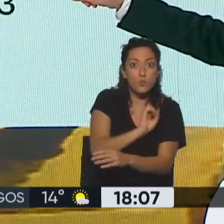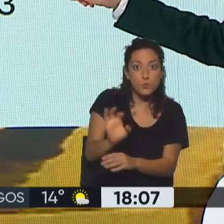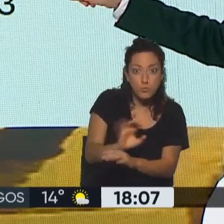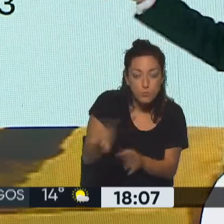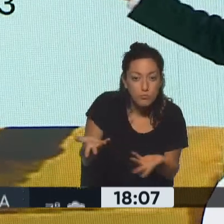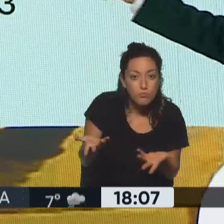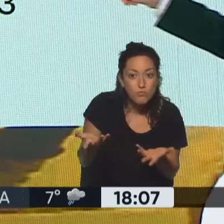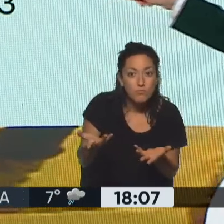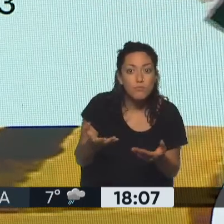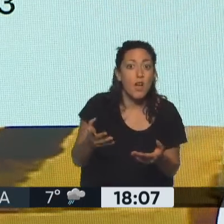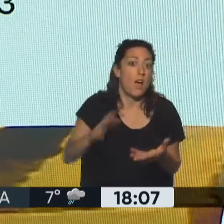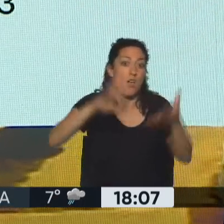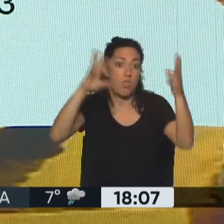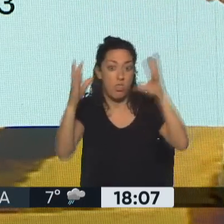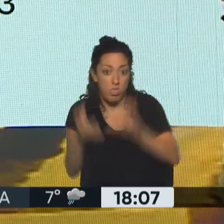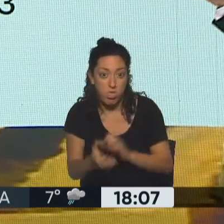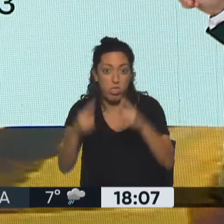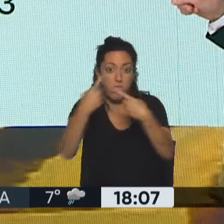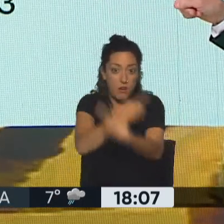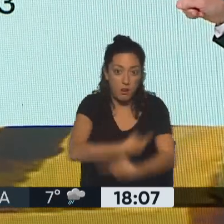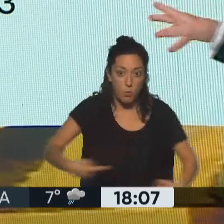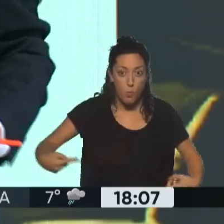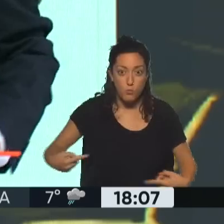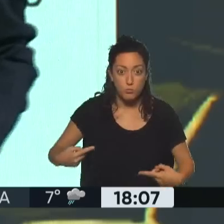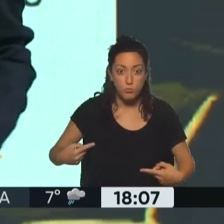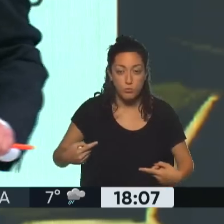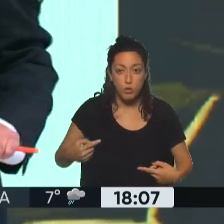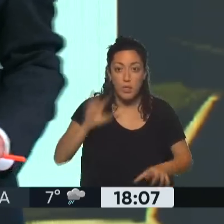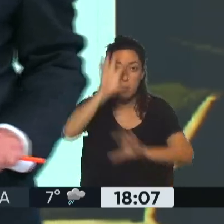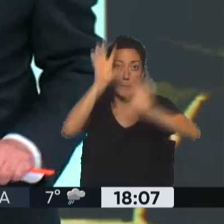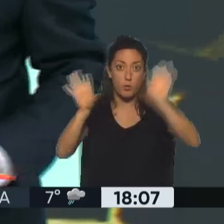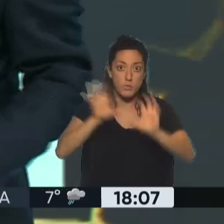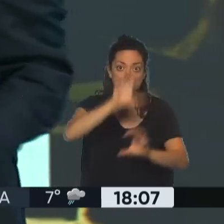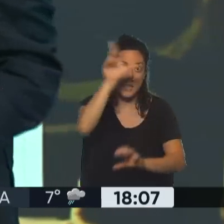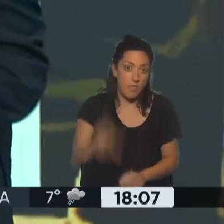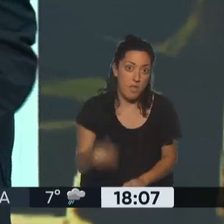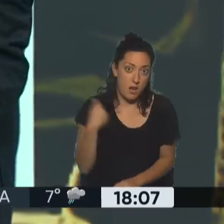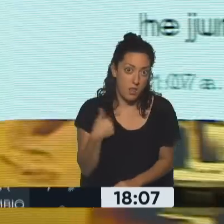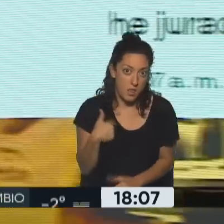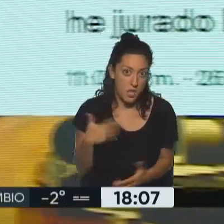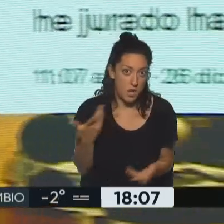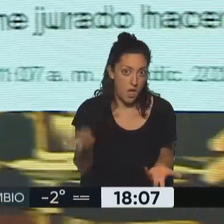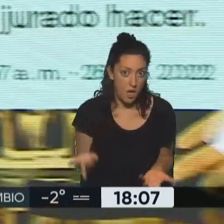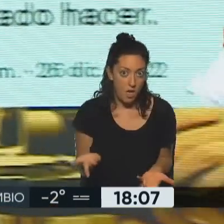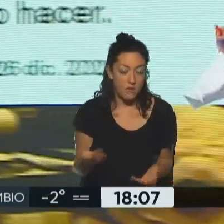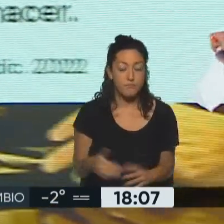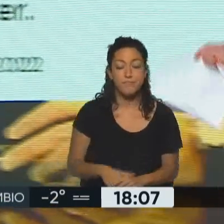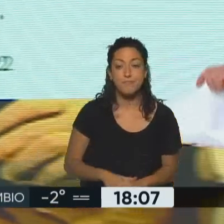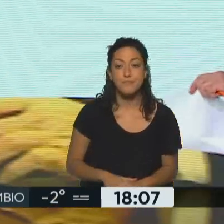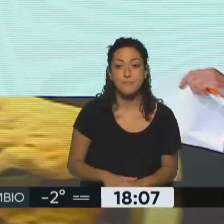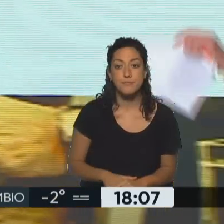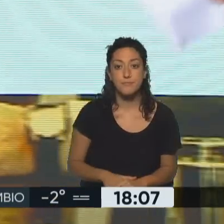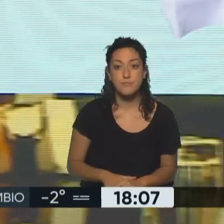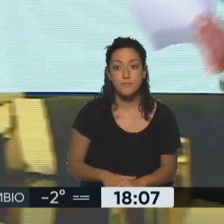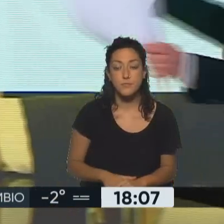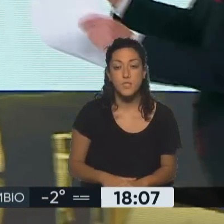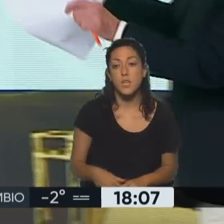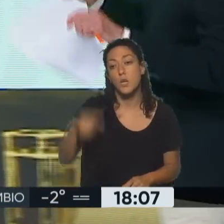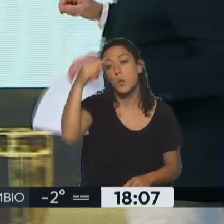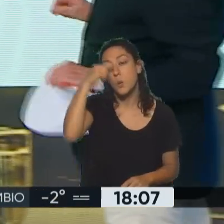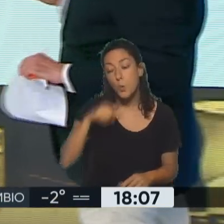cuentas y además afectando los recursos de las 23 provincias argentinas. Y entonces, en un remate para